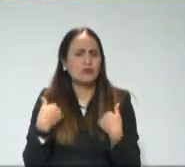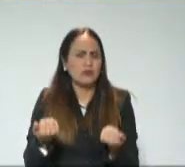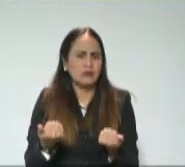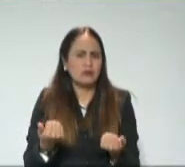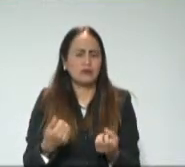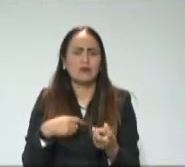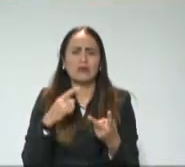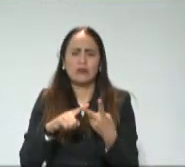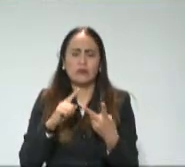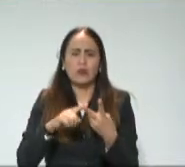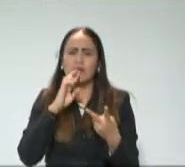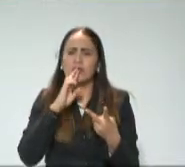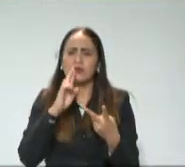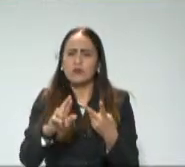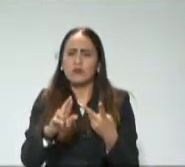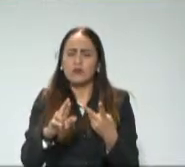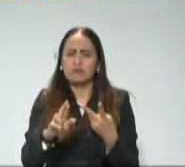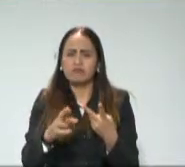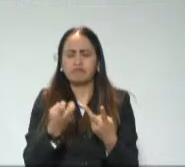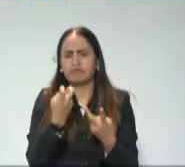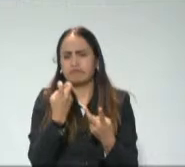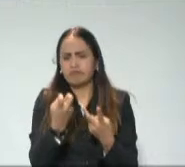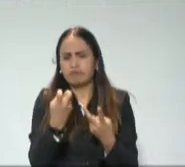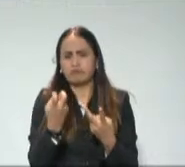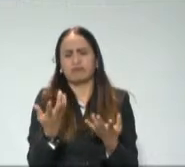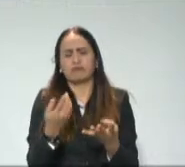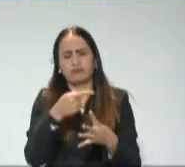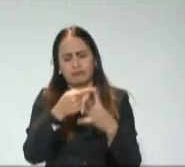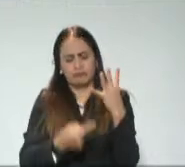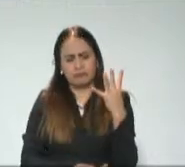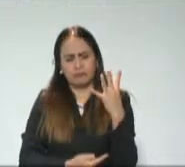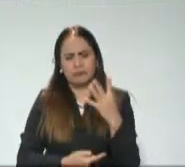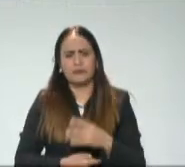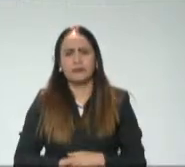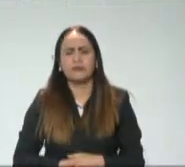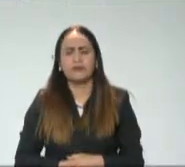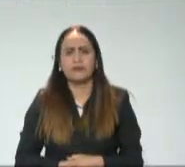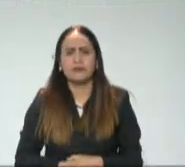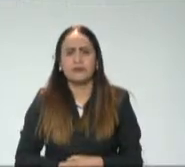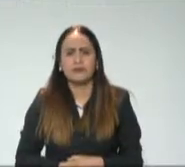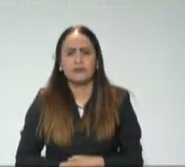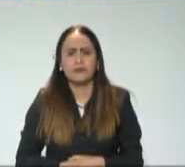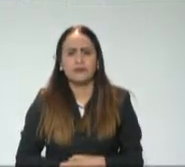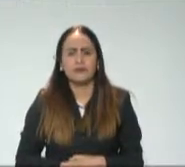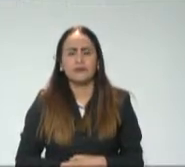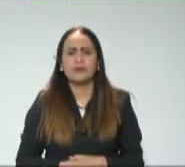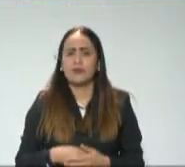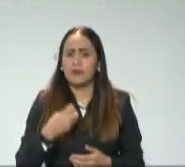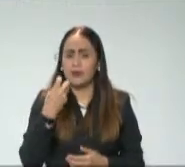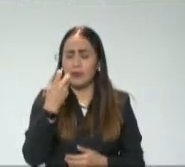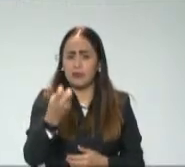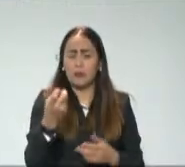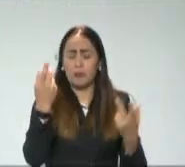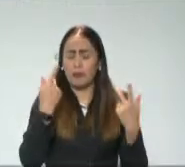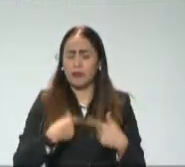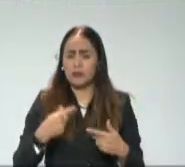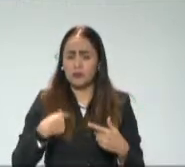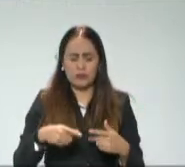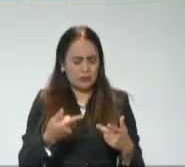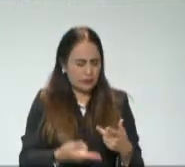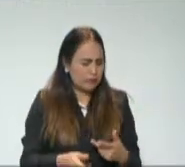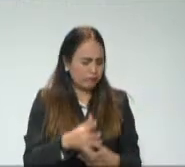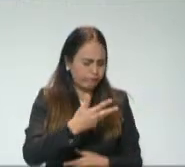eh respuestas asumidas ante los retos detectados entonces aquí los sistemas de información juegan un papel